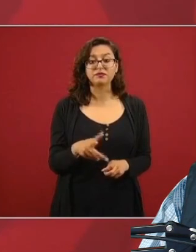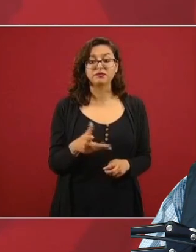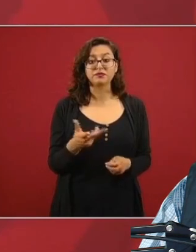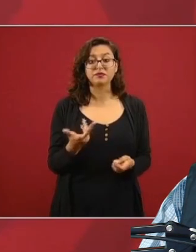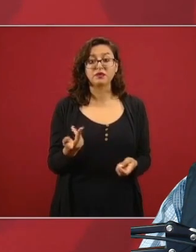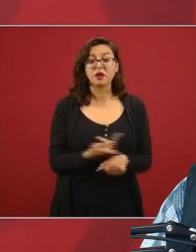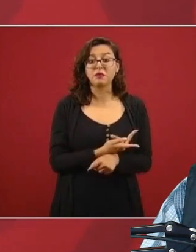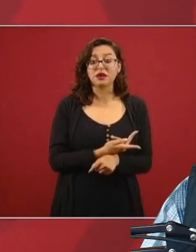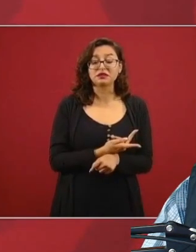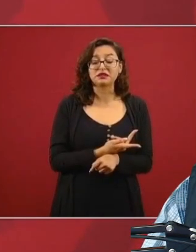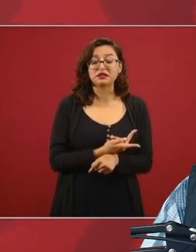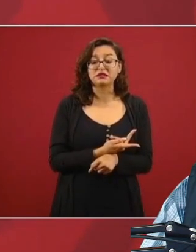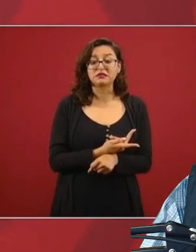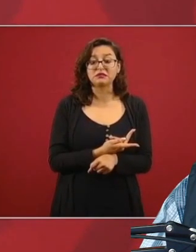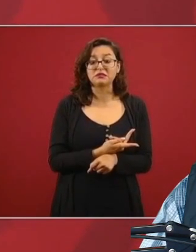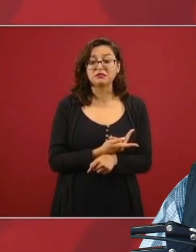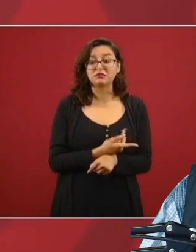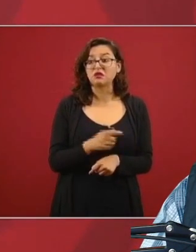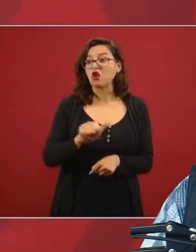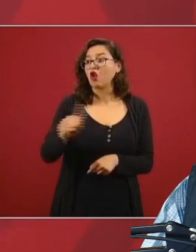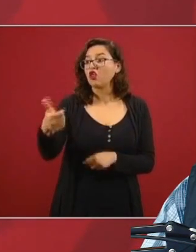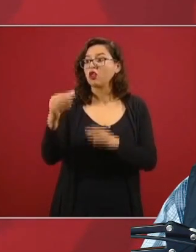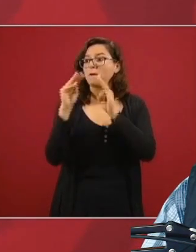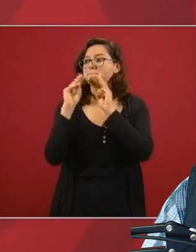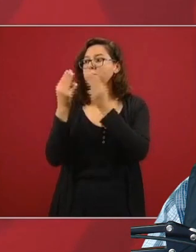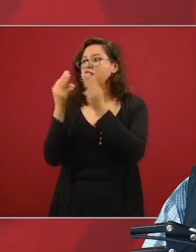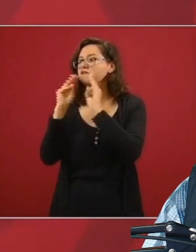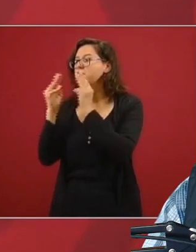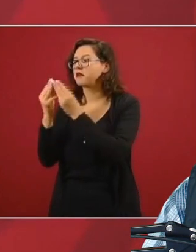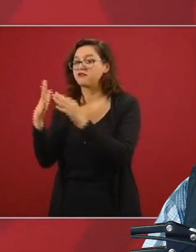desaparecer a otras bandas rivales.